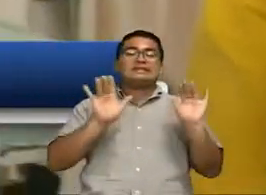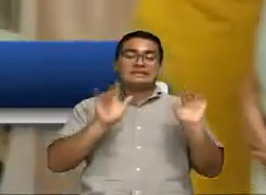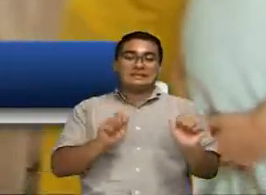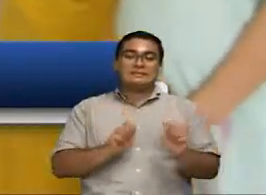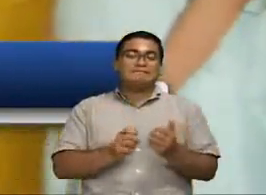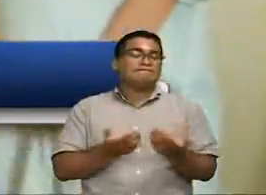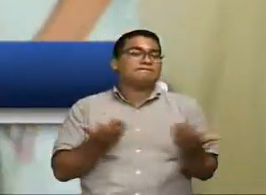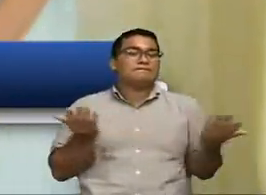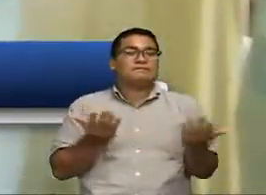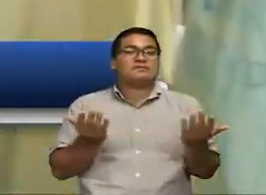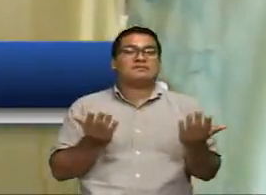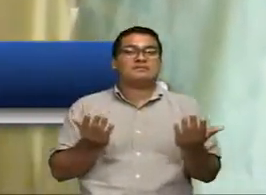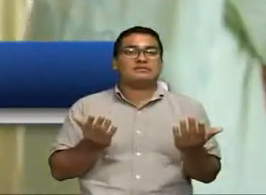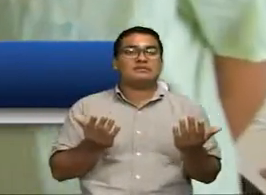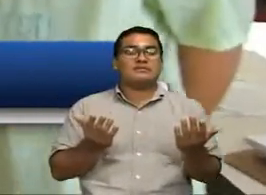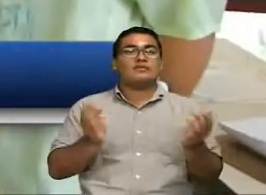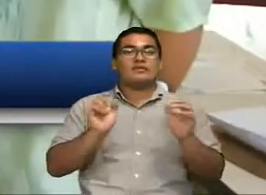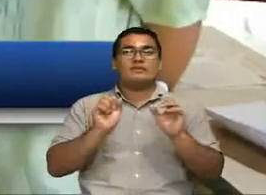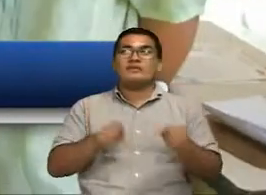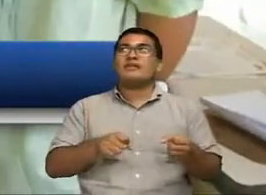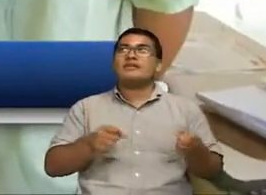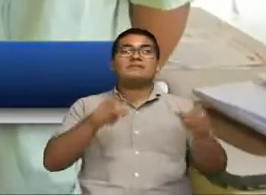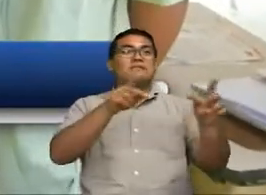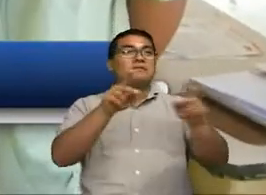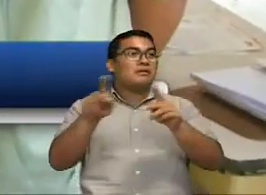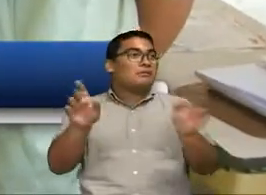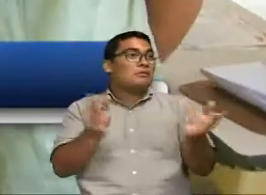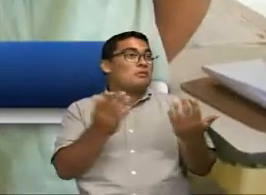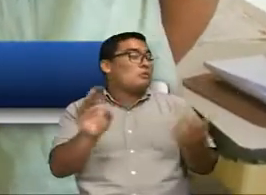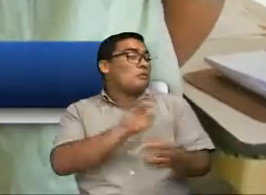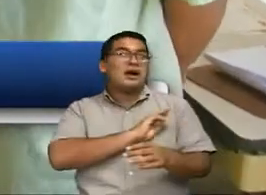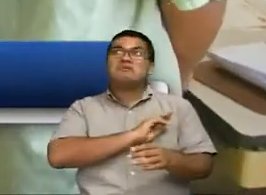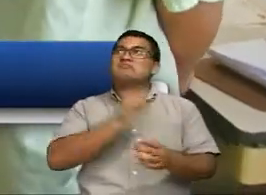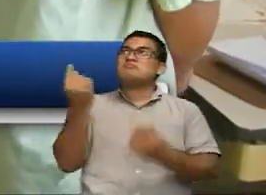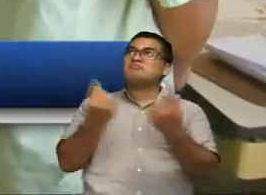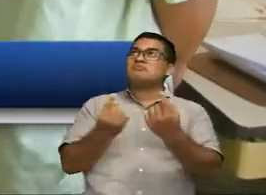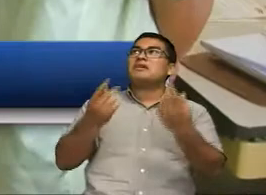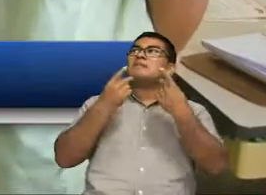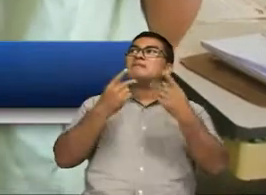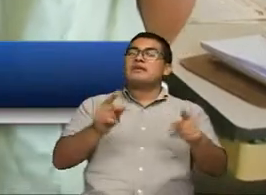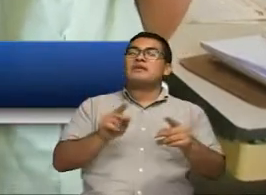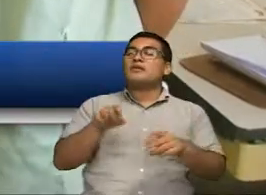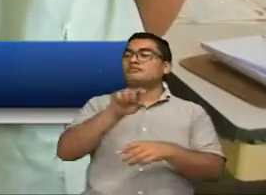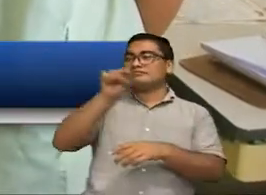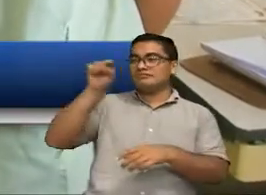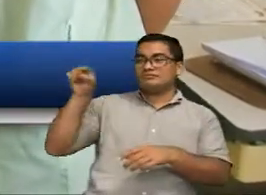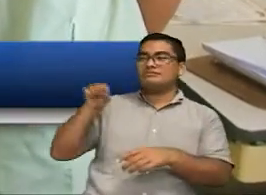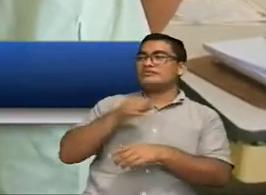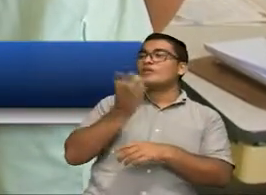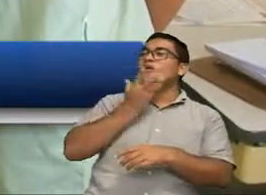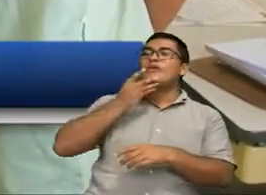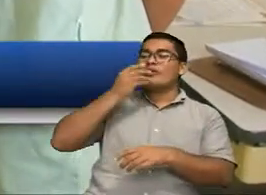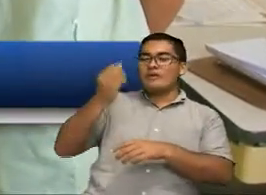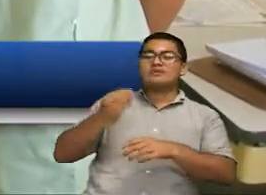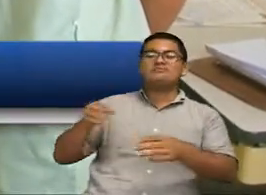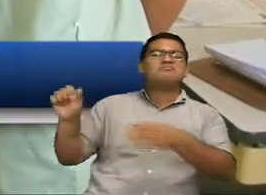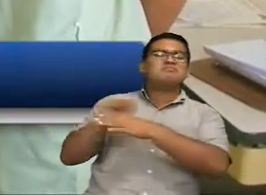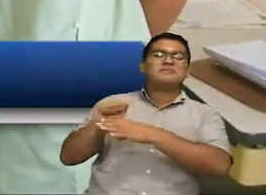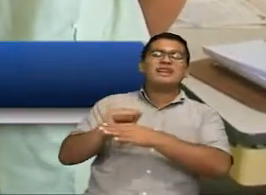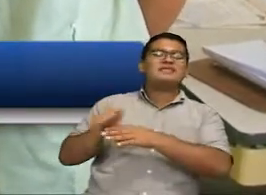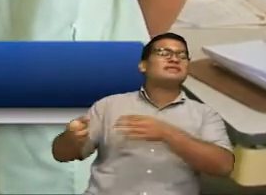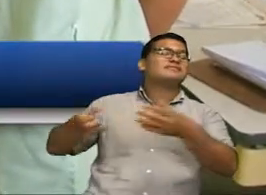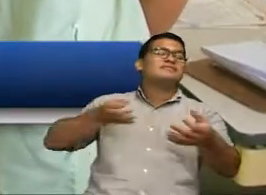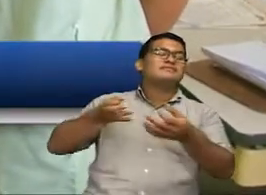y está vacío, pues no ha venido ninguna paciente. Pero aquí estos muchachos nos van a explicar de qué manera, mientras usted nos va